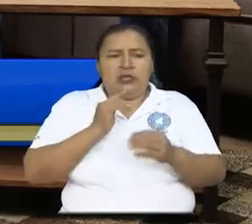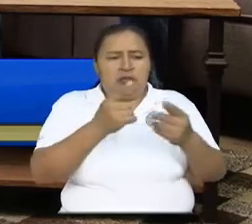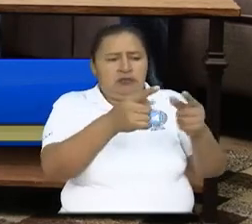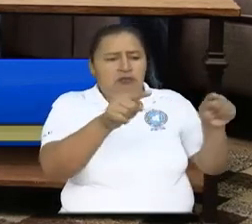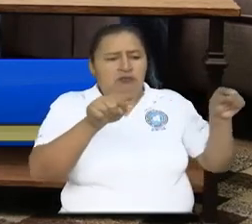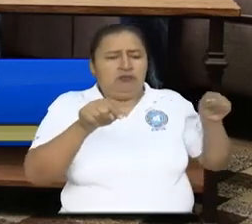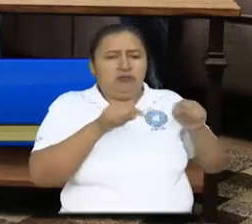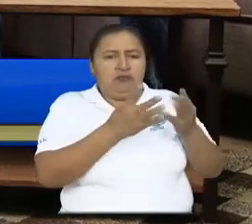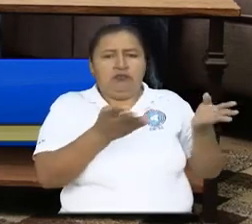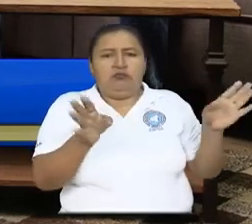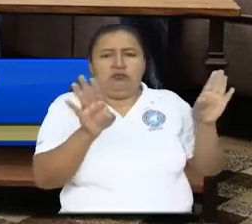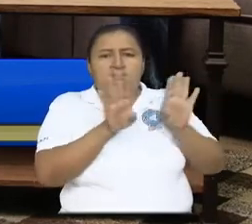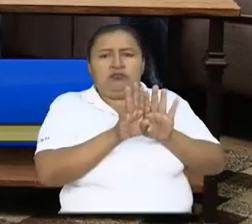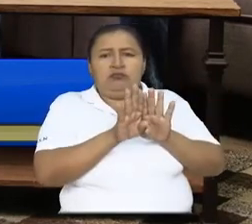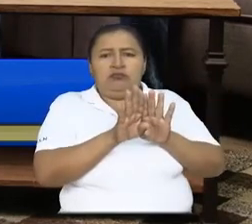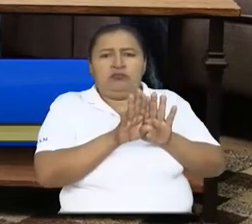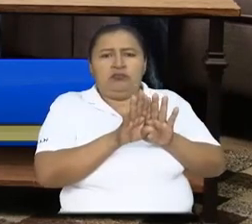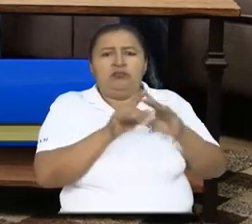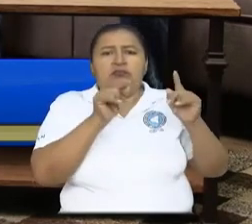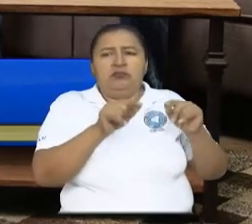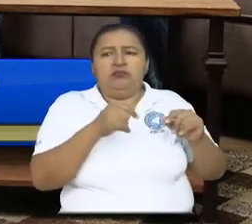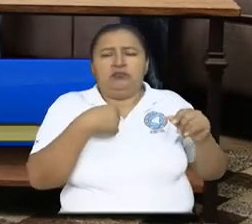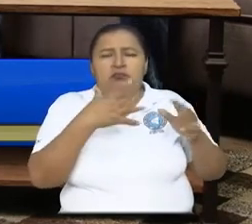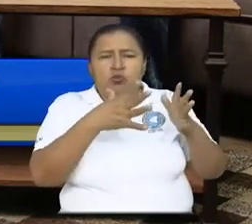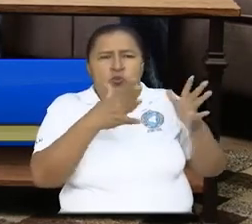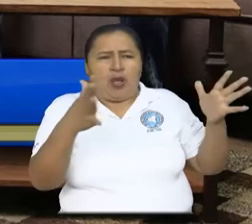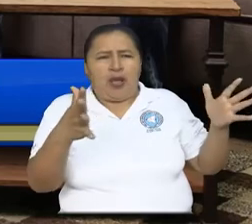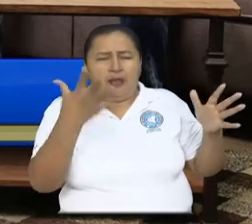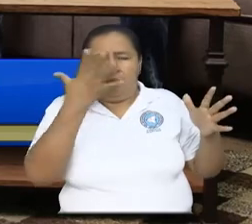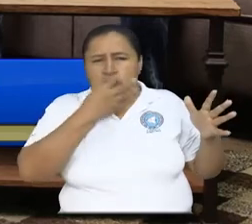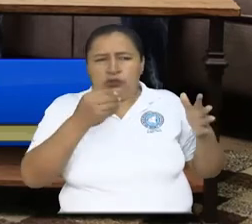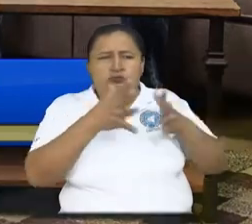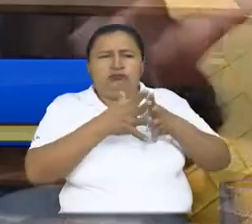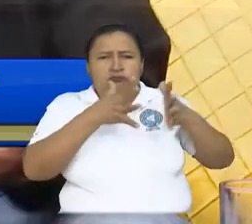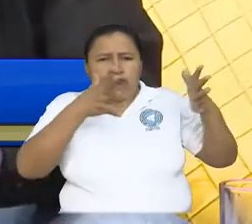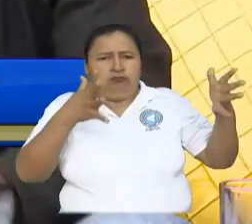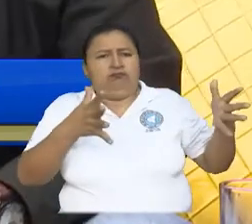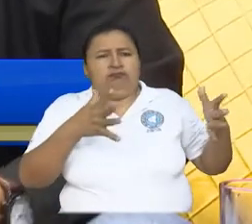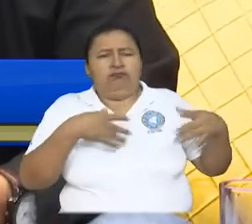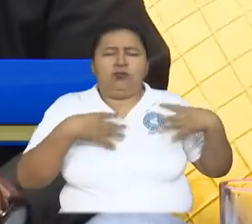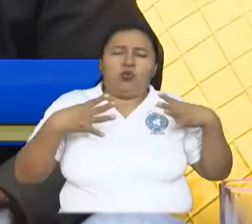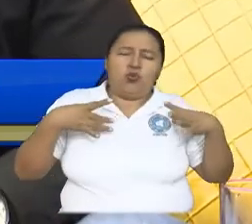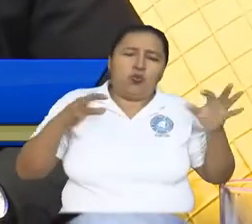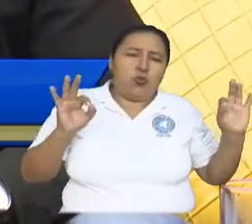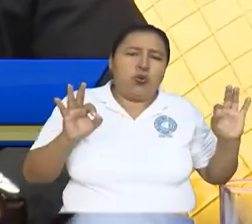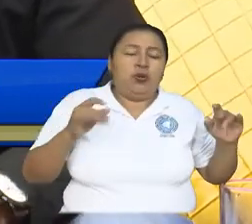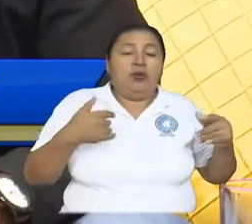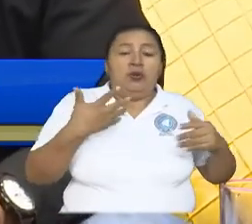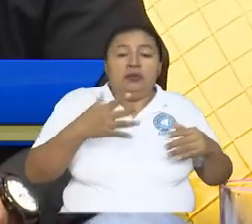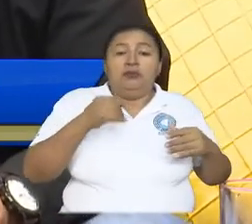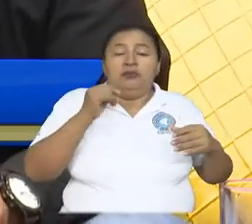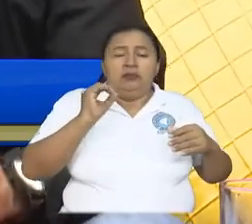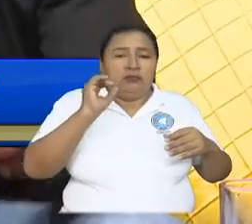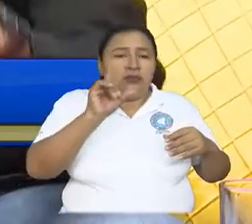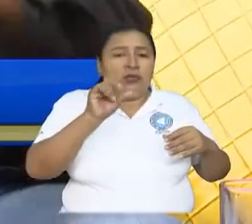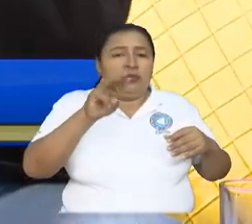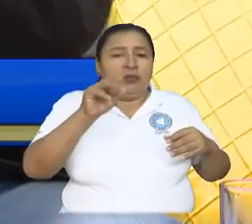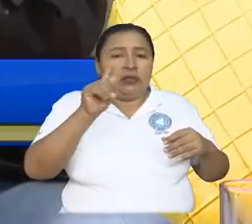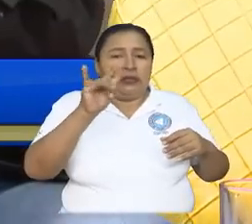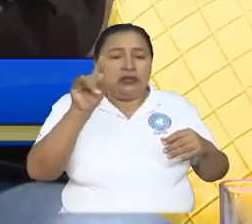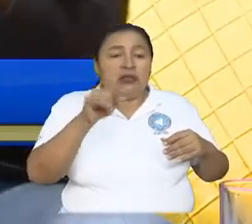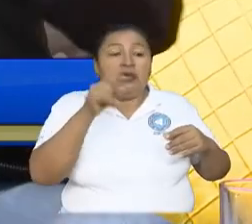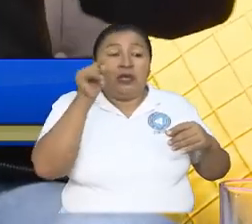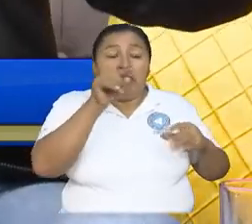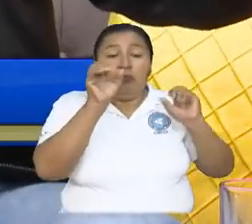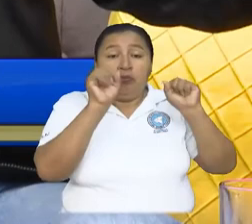incluso mucha metáfora muy guapo grande fresco pues bien climatizado y